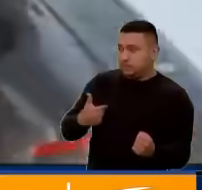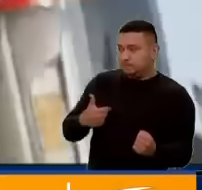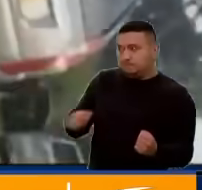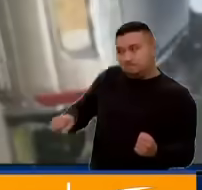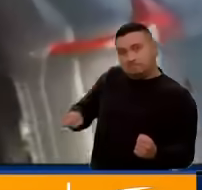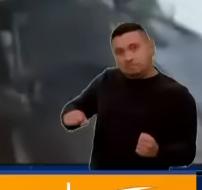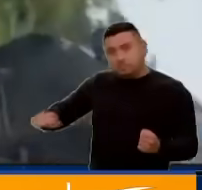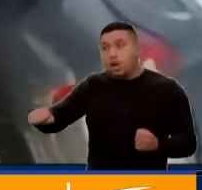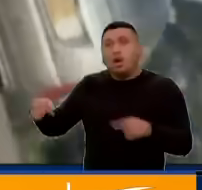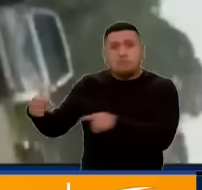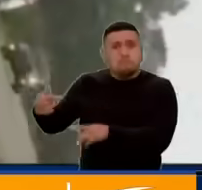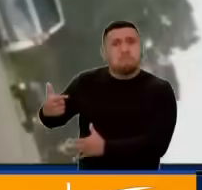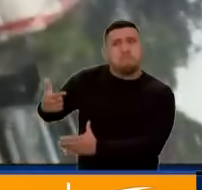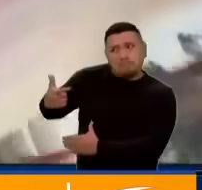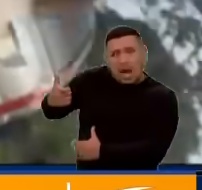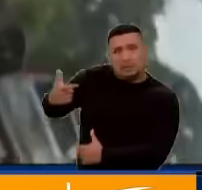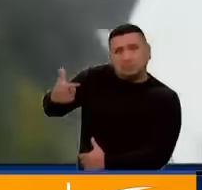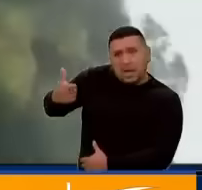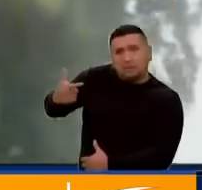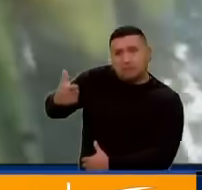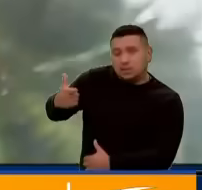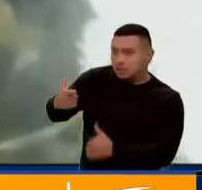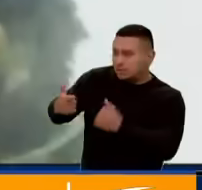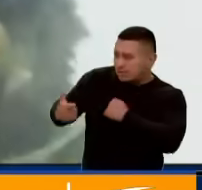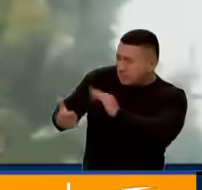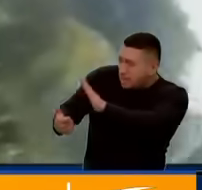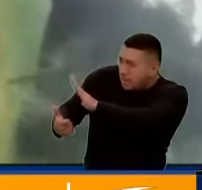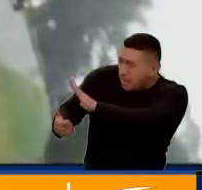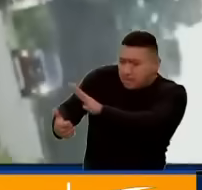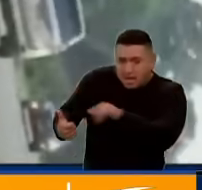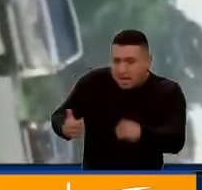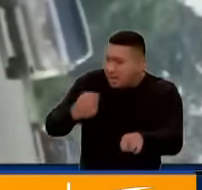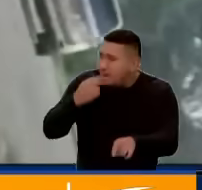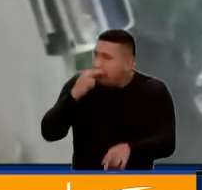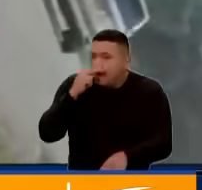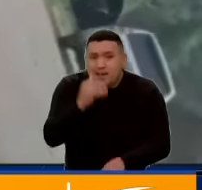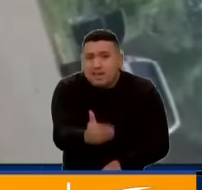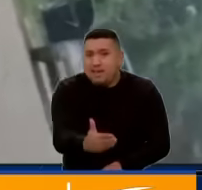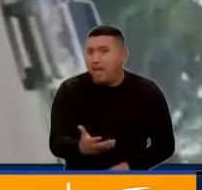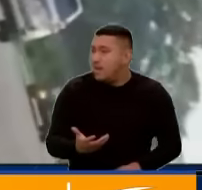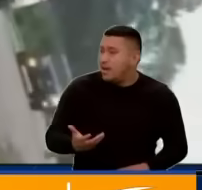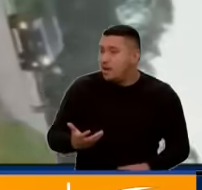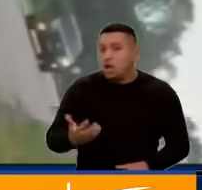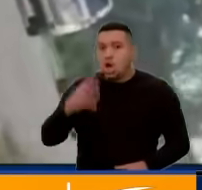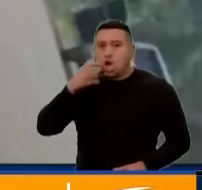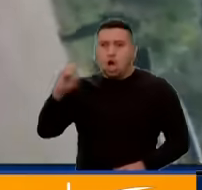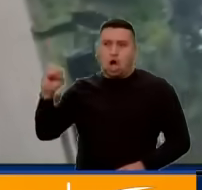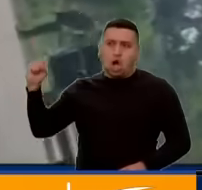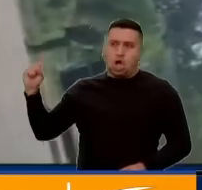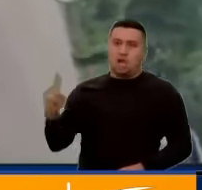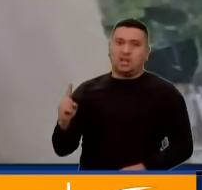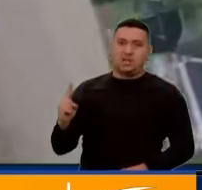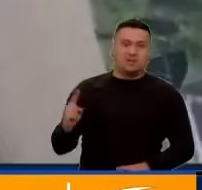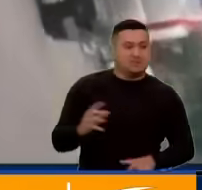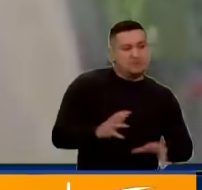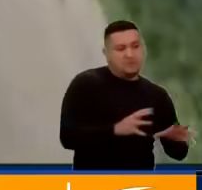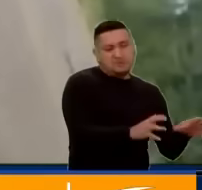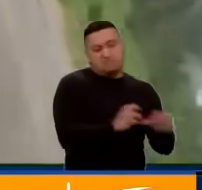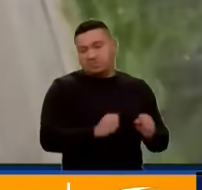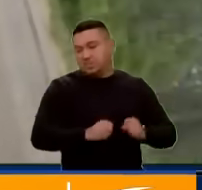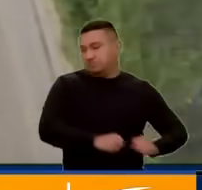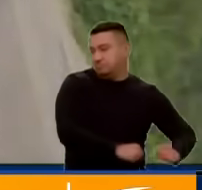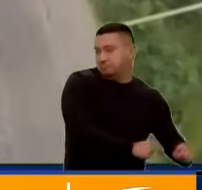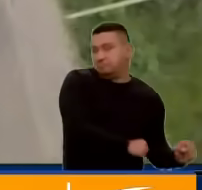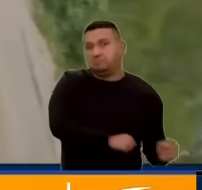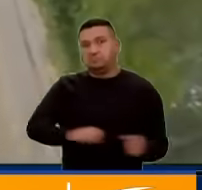llevo una niña ahí. Sí. Ahí uno de los hombres me baja, me tira hacia el costado,